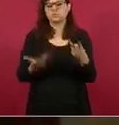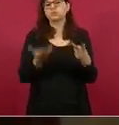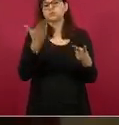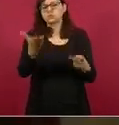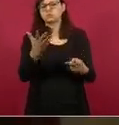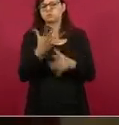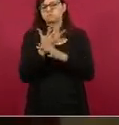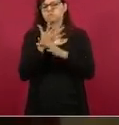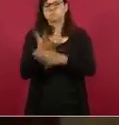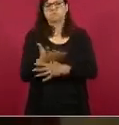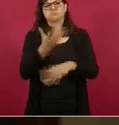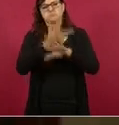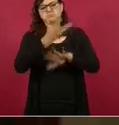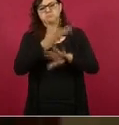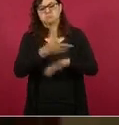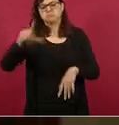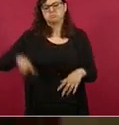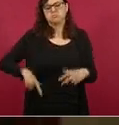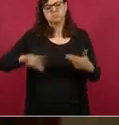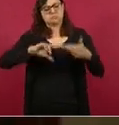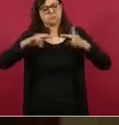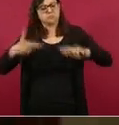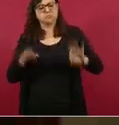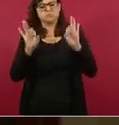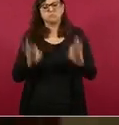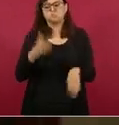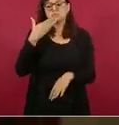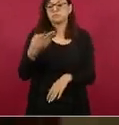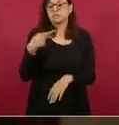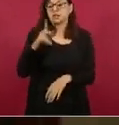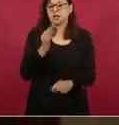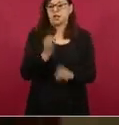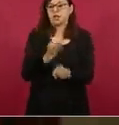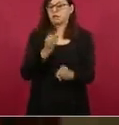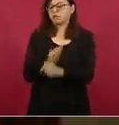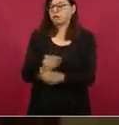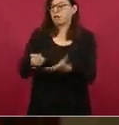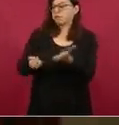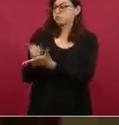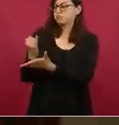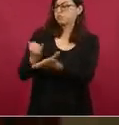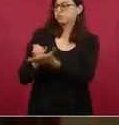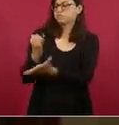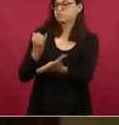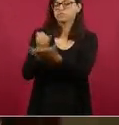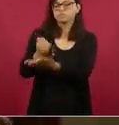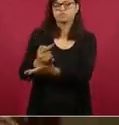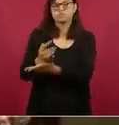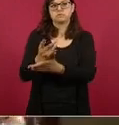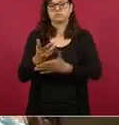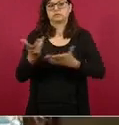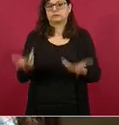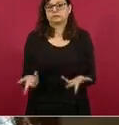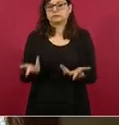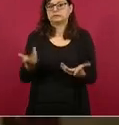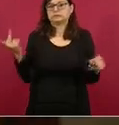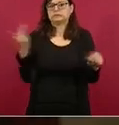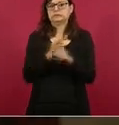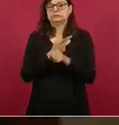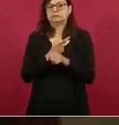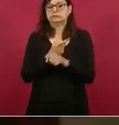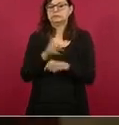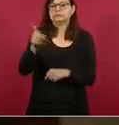buena relación con el gobierno de Estados Unidos, cómo impactan todas estas situaciones que todavía se están dando, este tipo de pronunciamientos, lo que han hecho